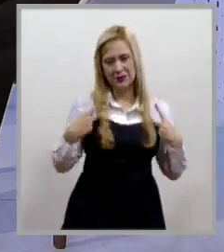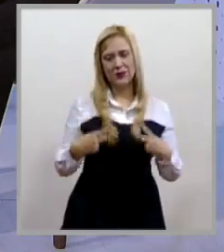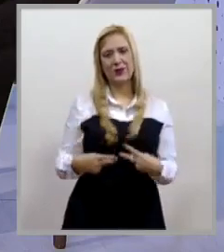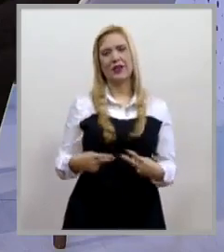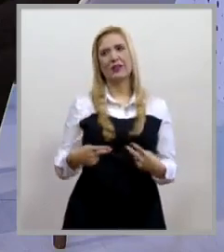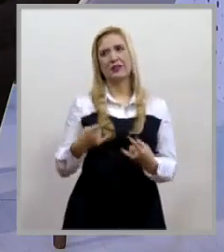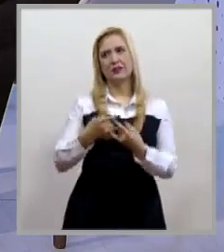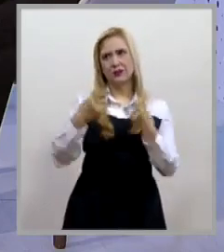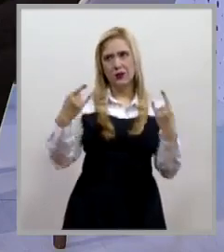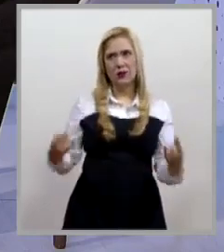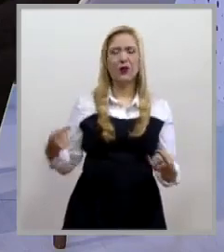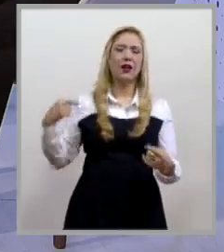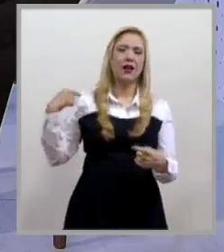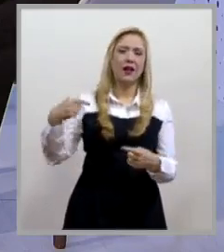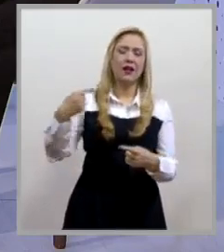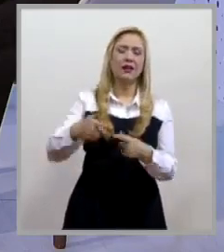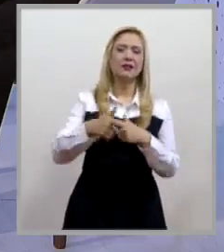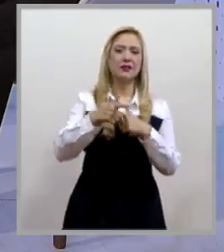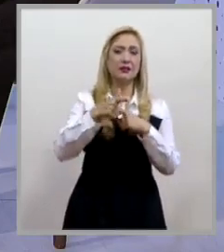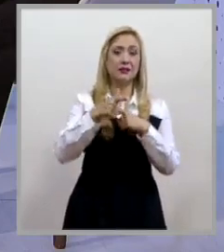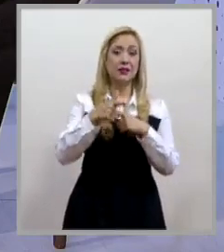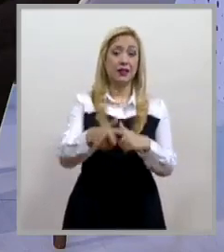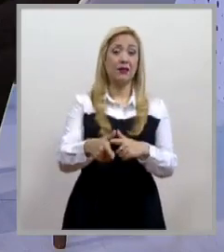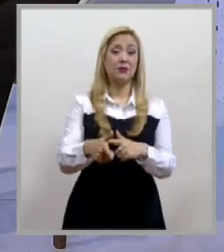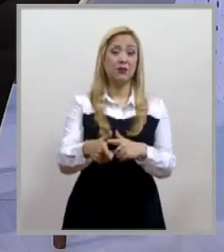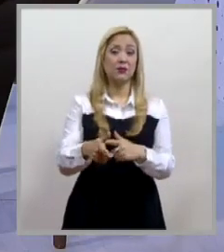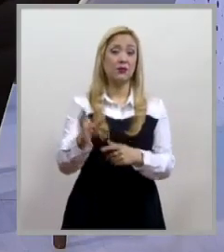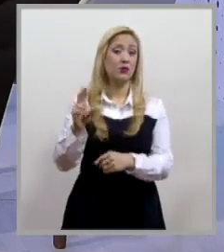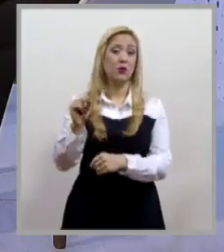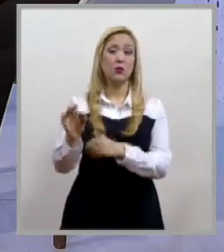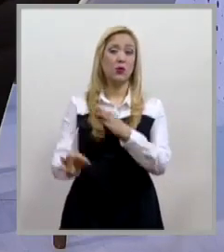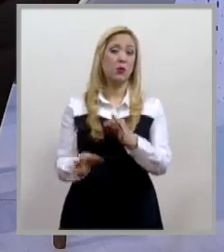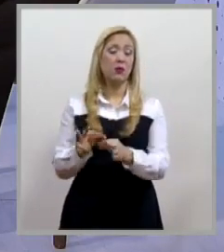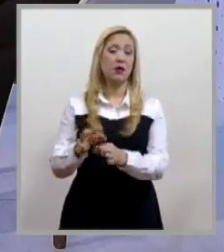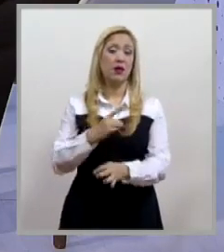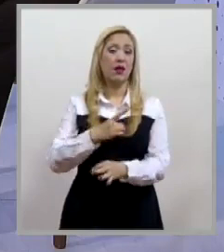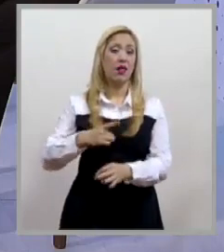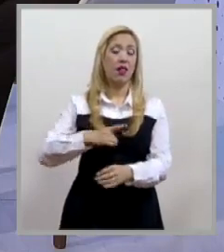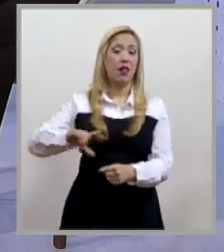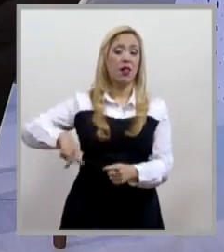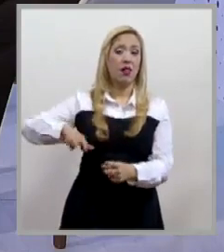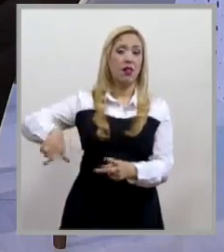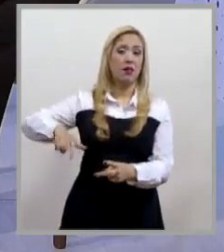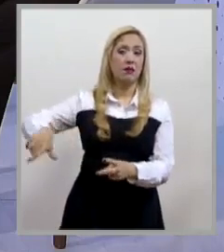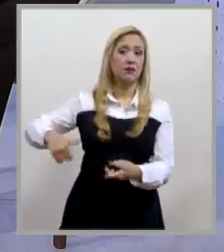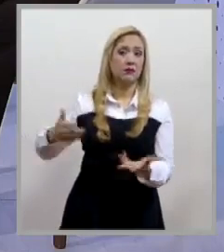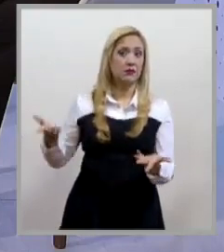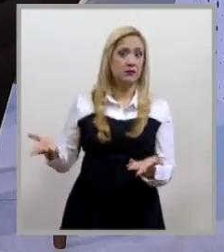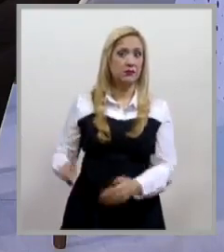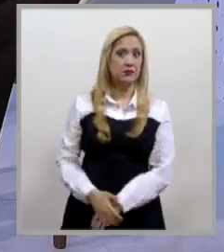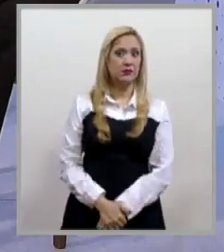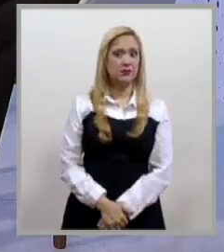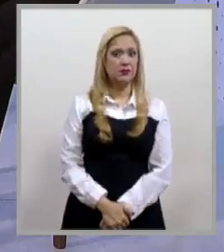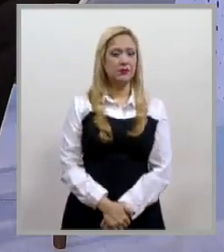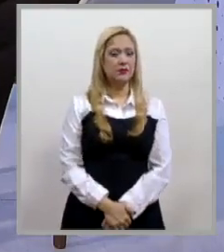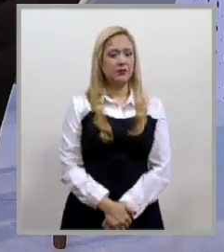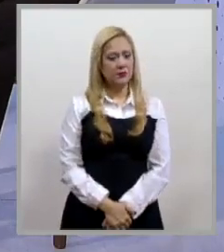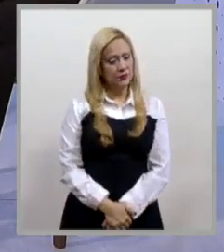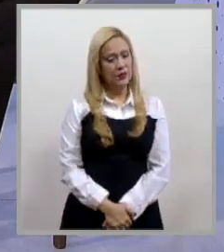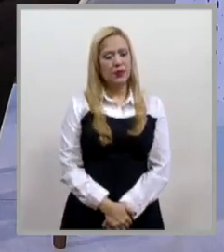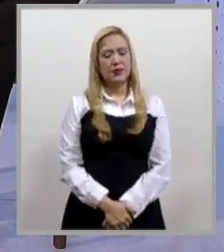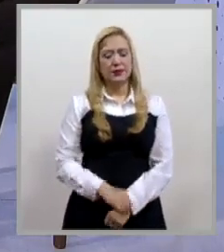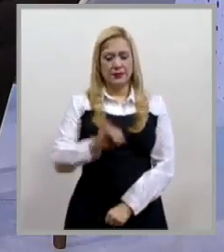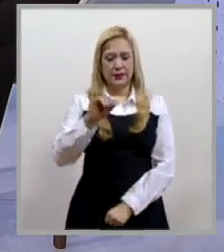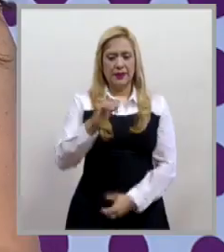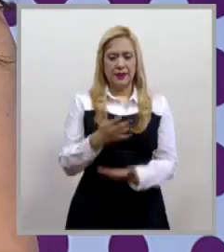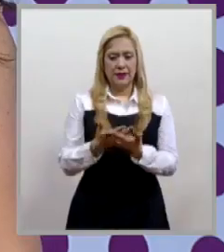seguimos todavía, pues obviamente debiendo en buena parte el cumplimiento de la vocación transformadora, ¿no? Que se dieron ahí. Sí, pues la sentencia